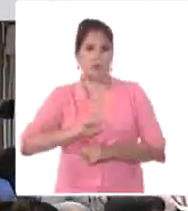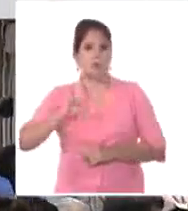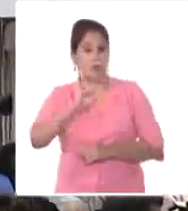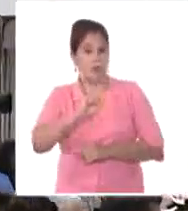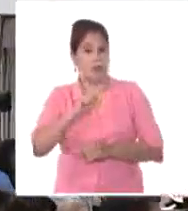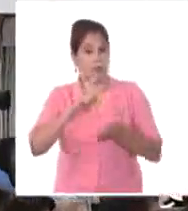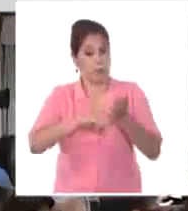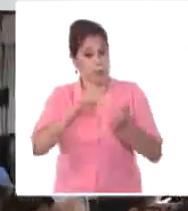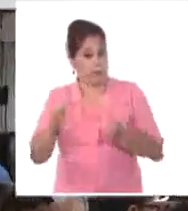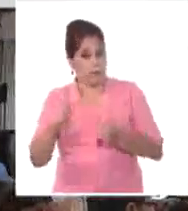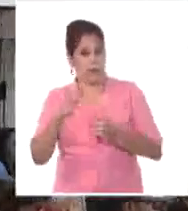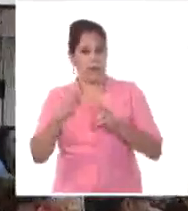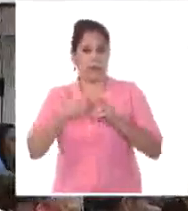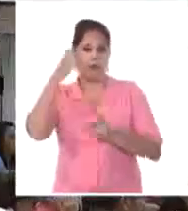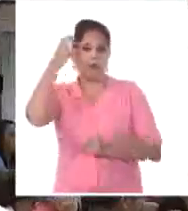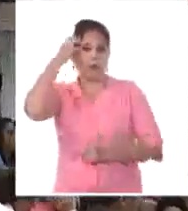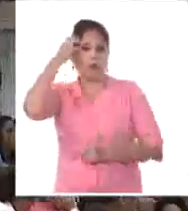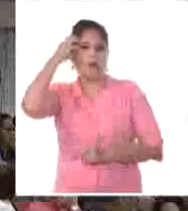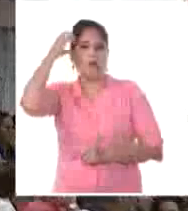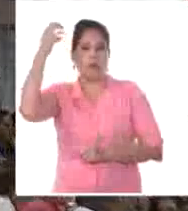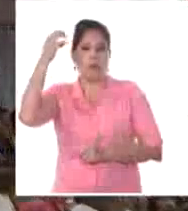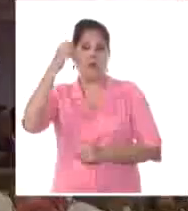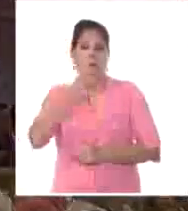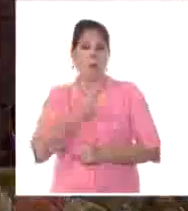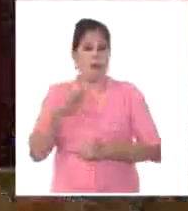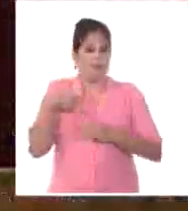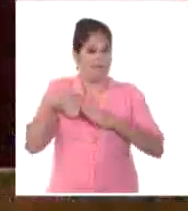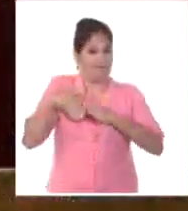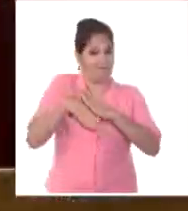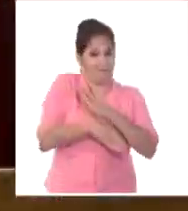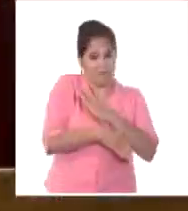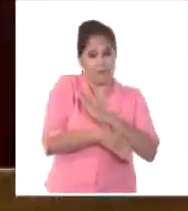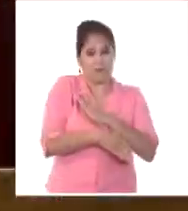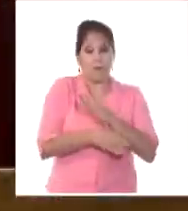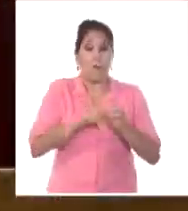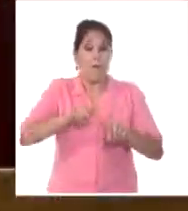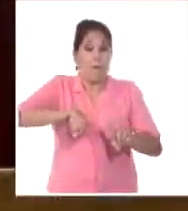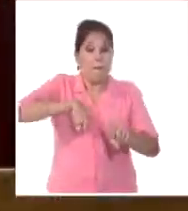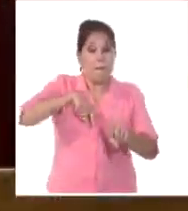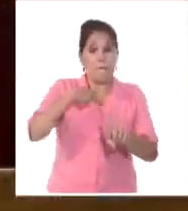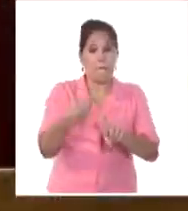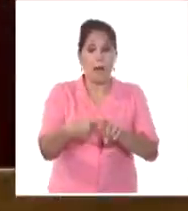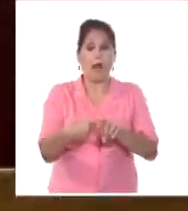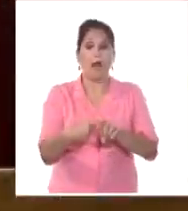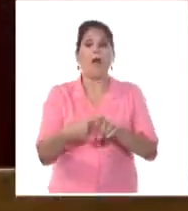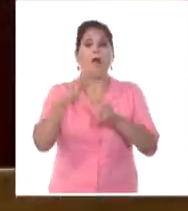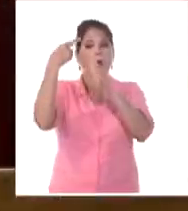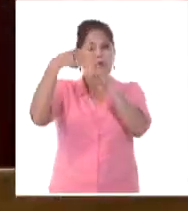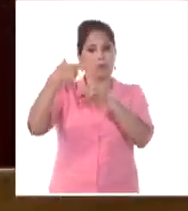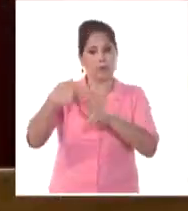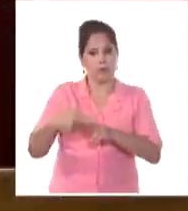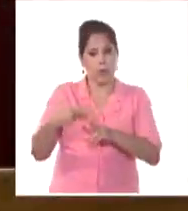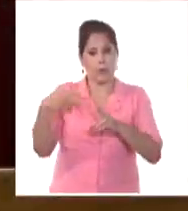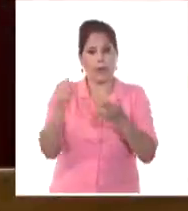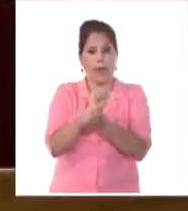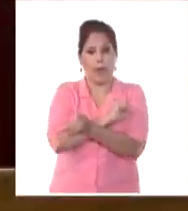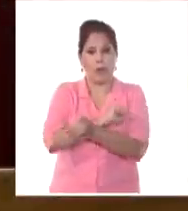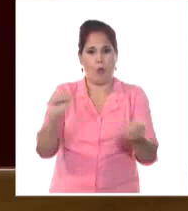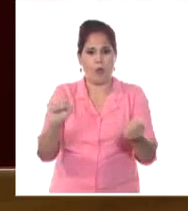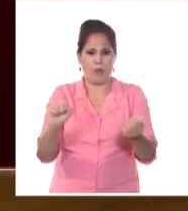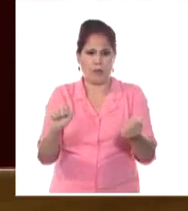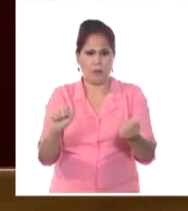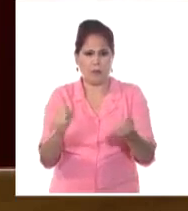el partido y en el gobierno, y para agudizarlo como si esto fuera poco, nos han incluido una vez más y sin fundamento